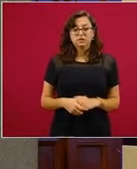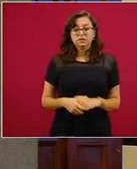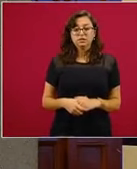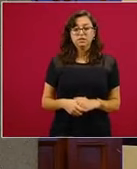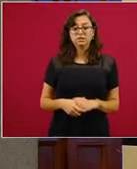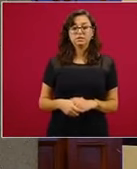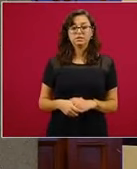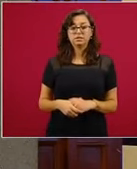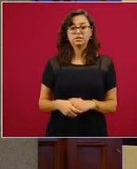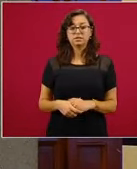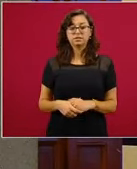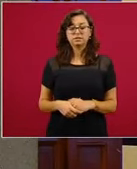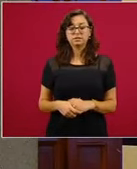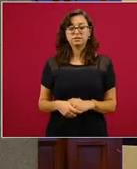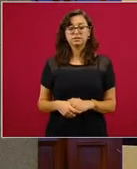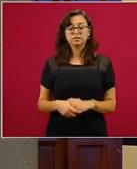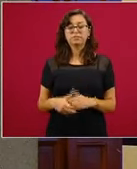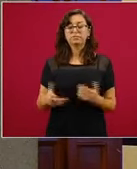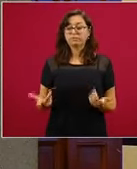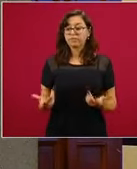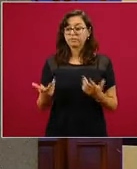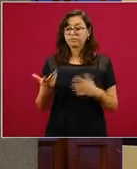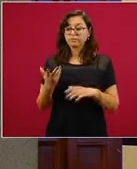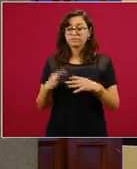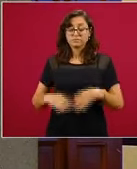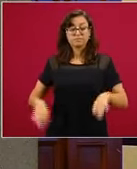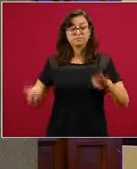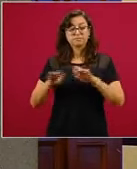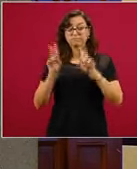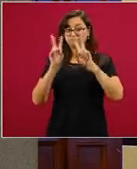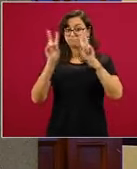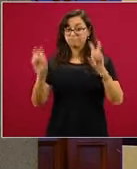reforzando las medidas de protección e higiene, sobre todo respiratoria,